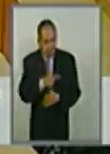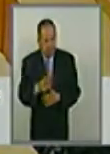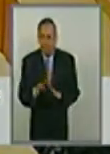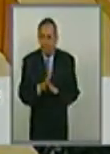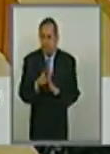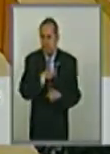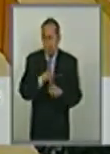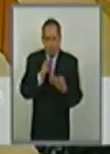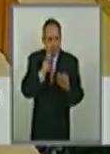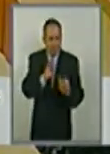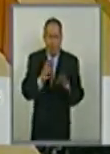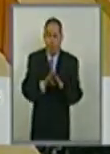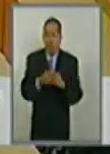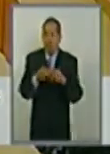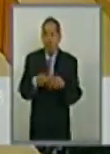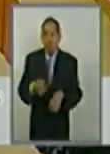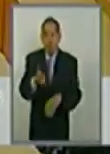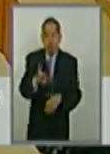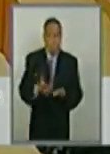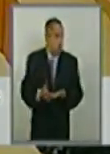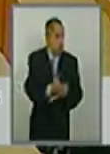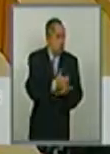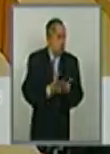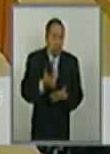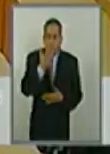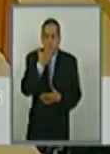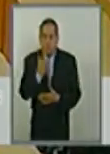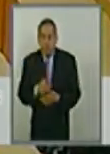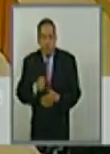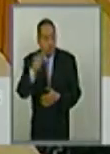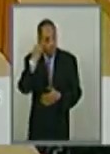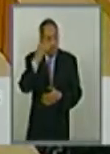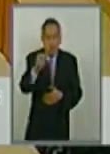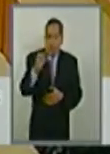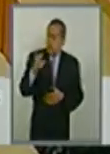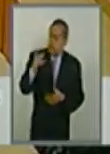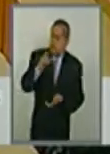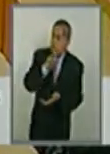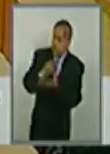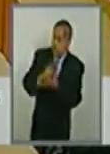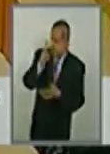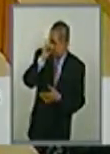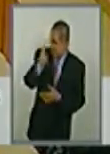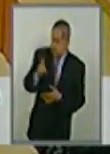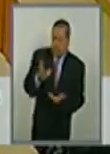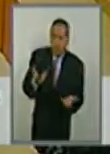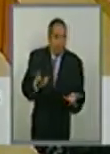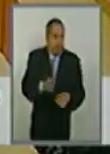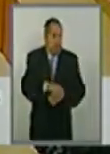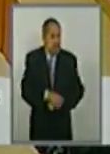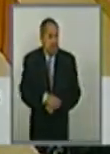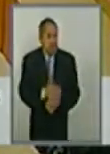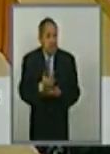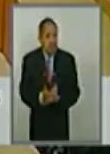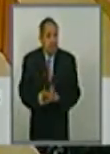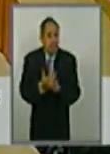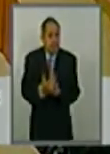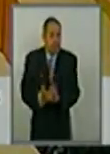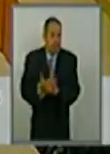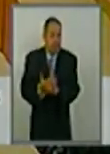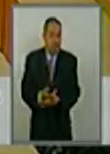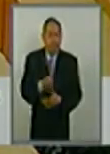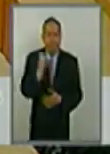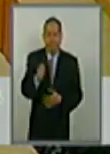enfrentar a las frecuentes pérdidas económicas que los periodos de veda trae consigo. La veda se